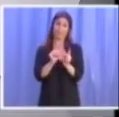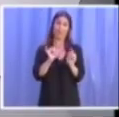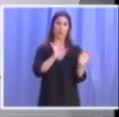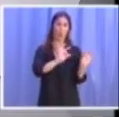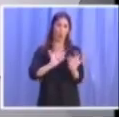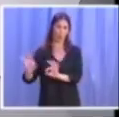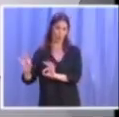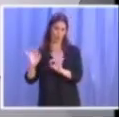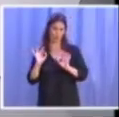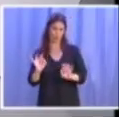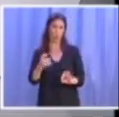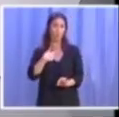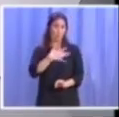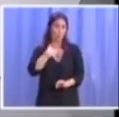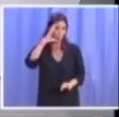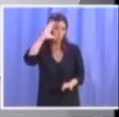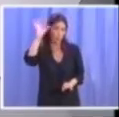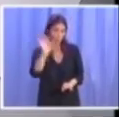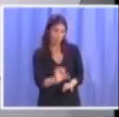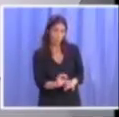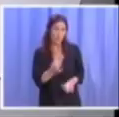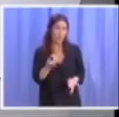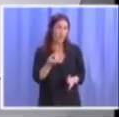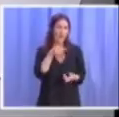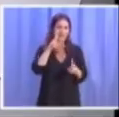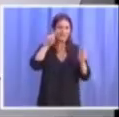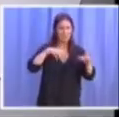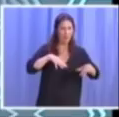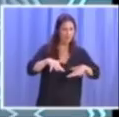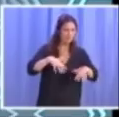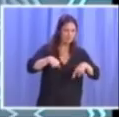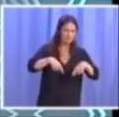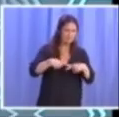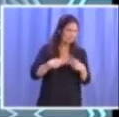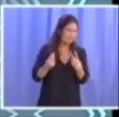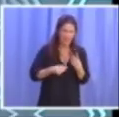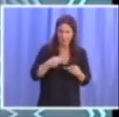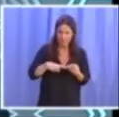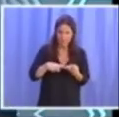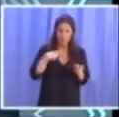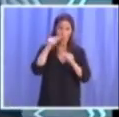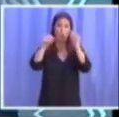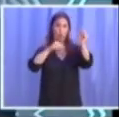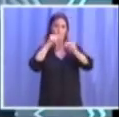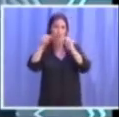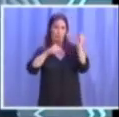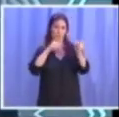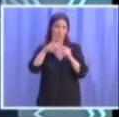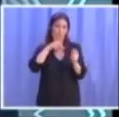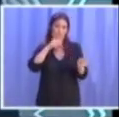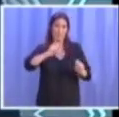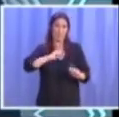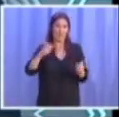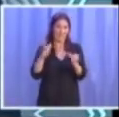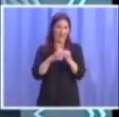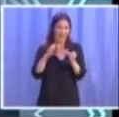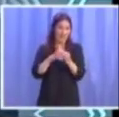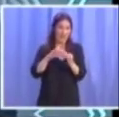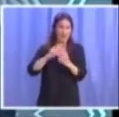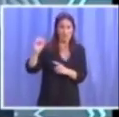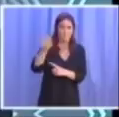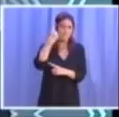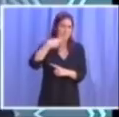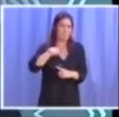orden. Queremos escucharles. ¿Qué van a hacer con la movilidad, con el tráfico, con la contaminación que coloca nuestra ciudad junto a Madrid y